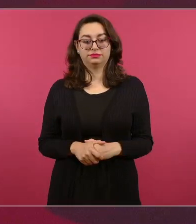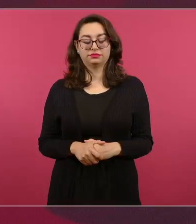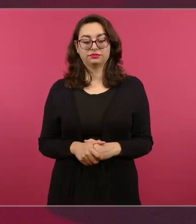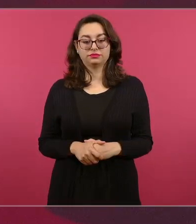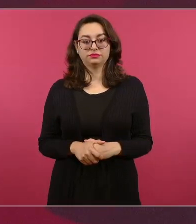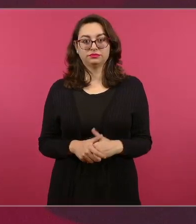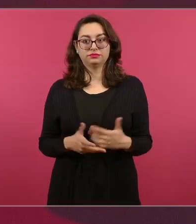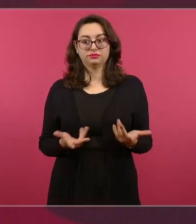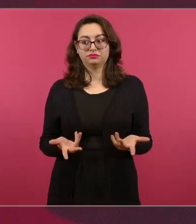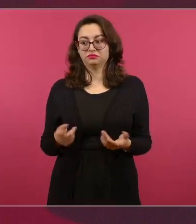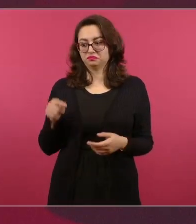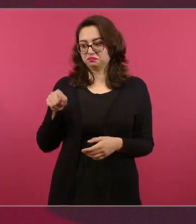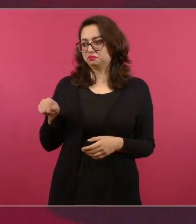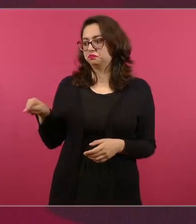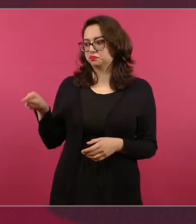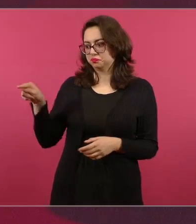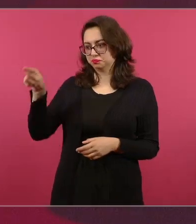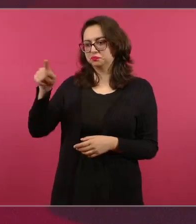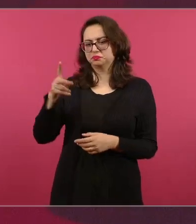de